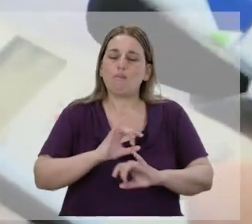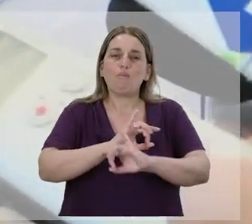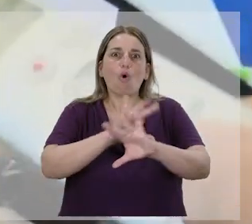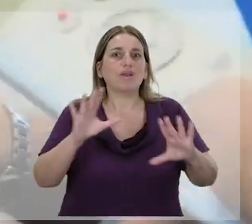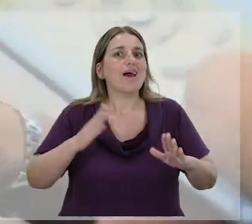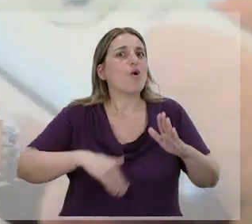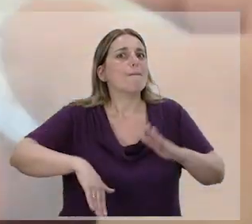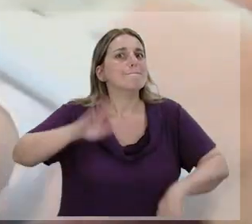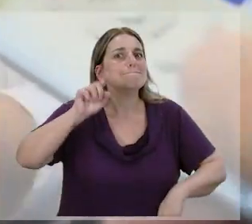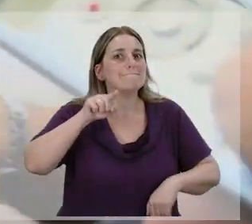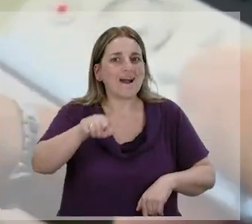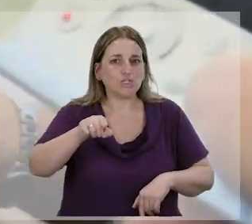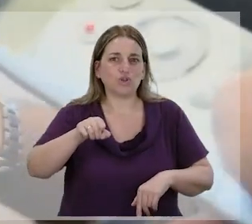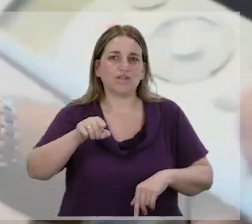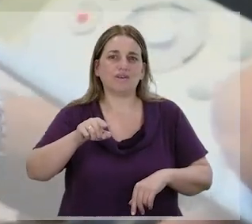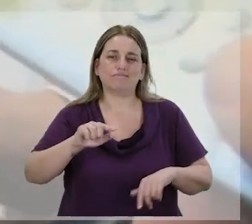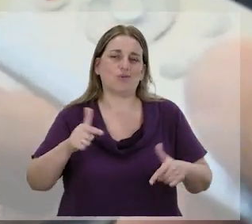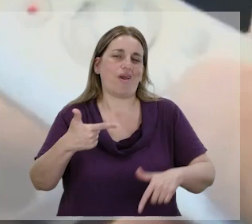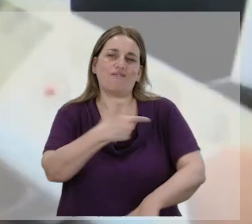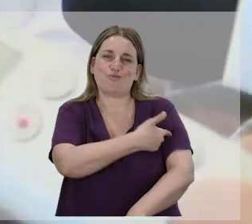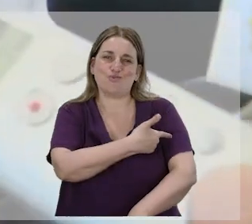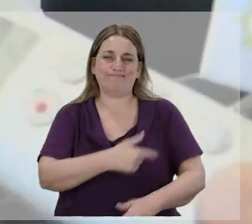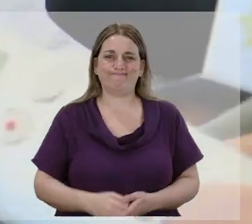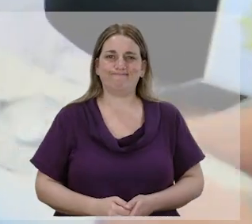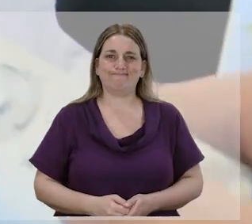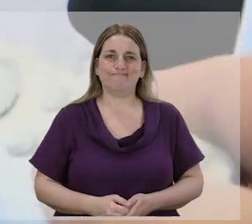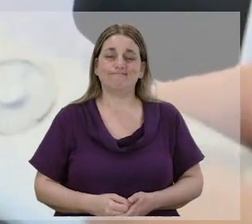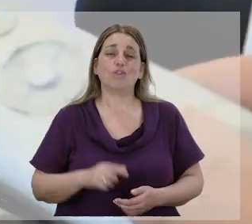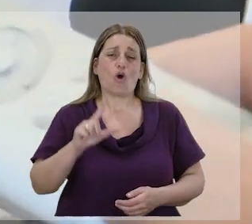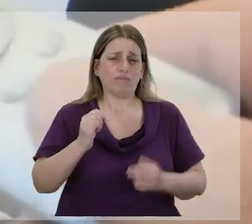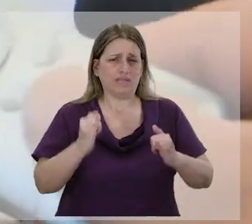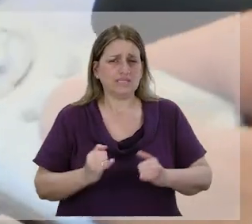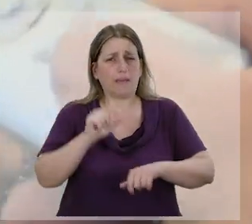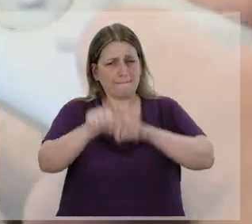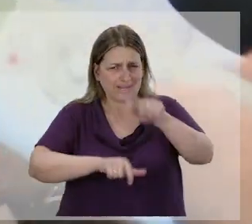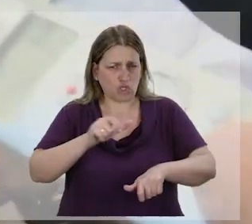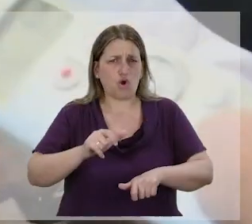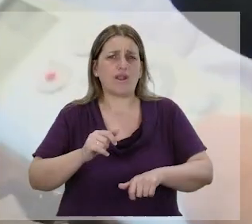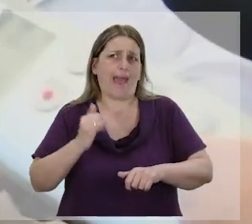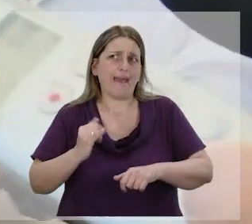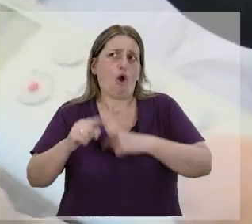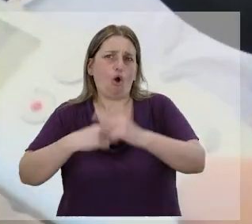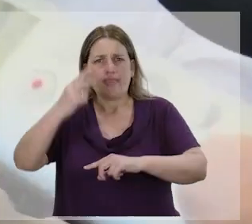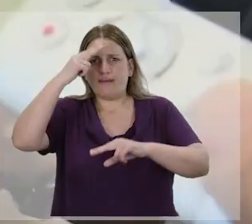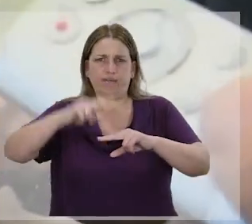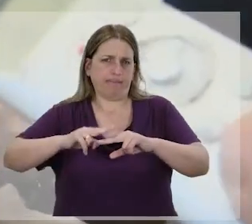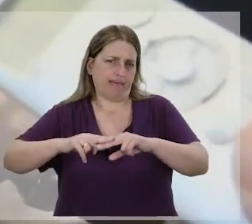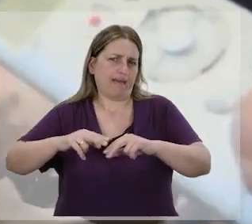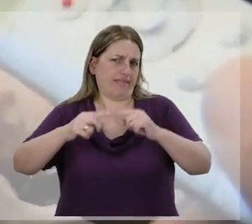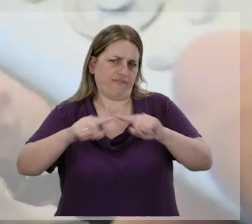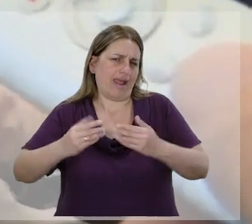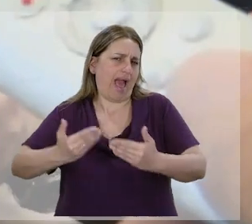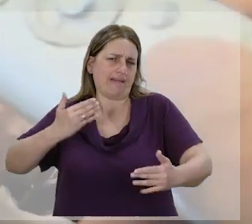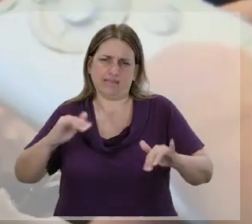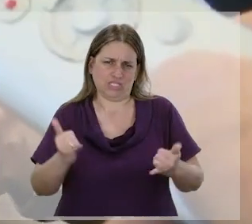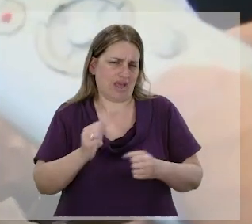notoriamente hay una mayoría de gente que no está vacunada. Obviamente hay otros uruguayos, otras personas que tienen